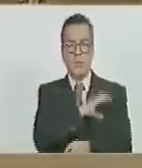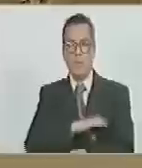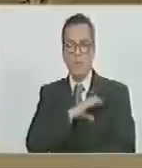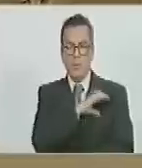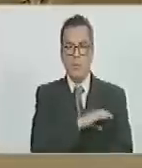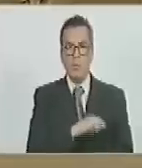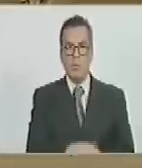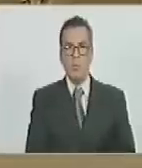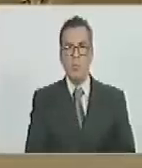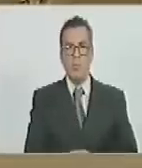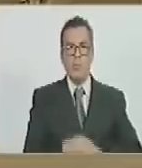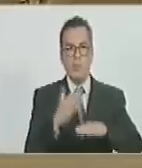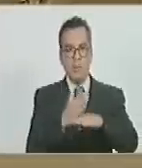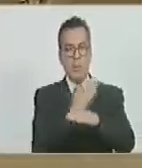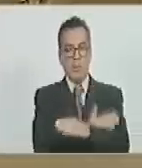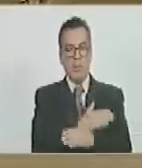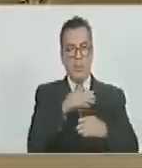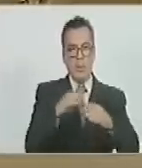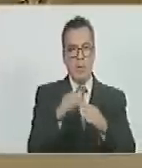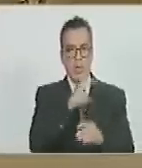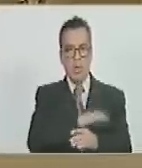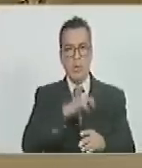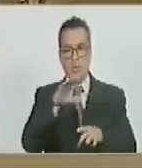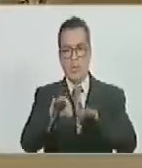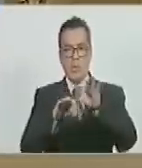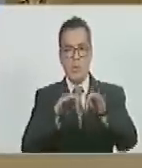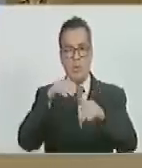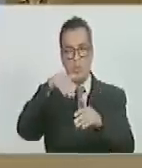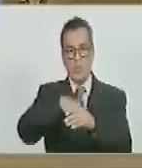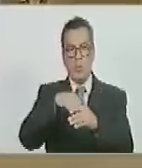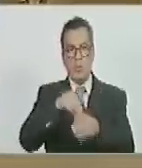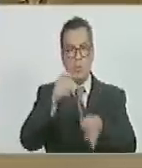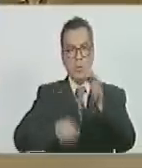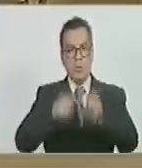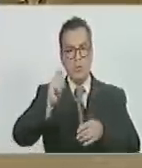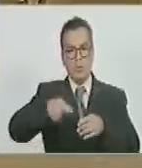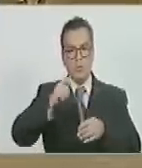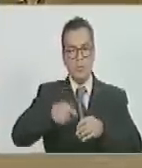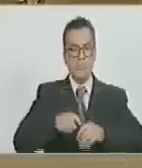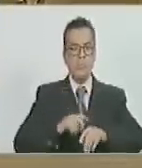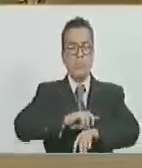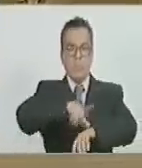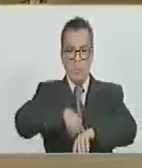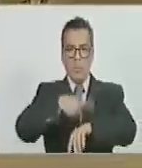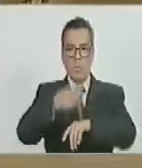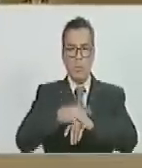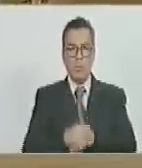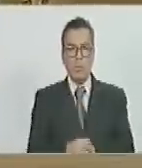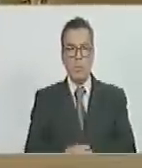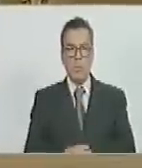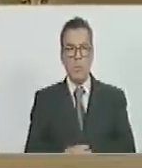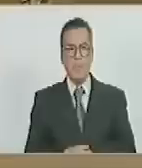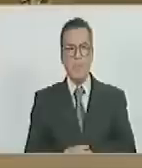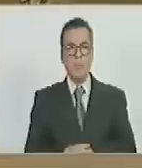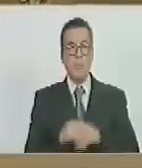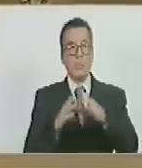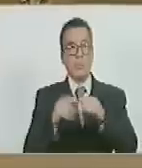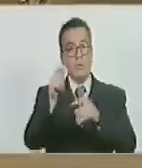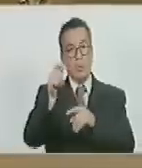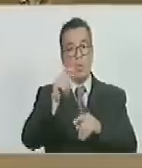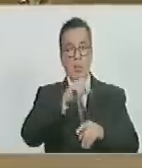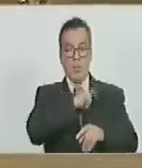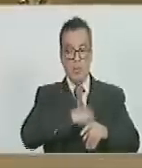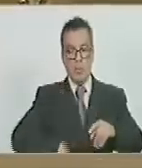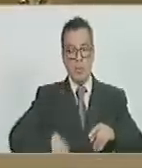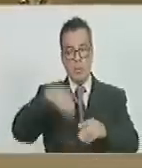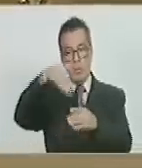comisión preliminar del Comité de Postulaciones Judiciales. Luego que los rectores del Poder